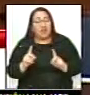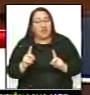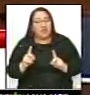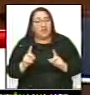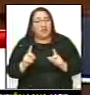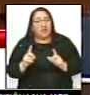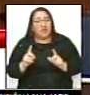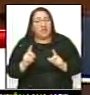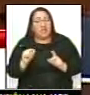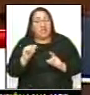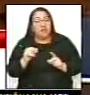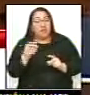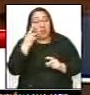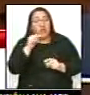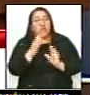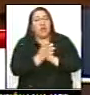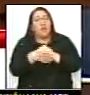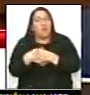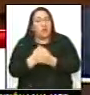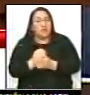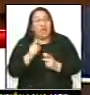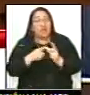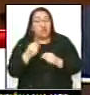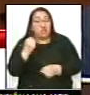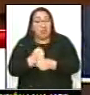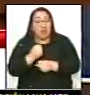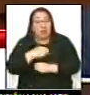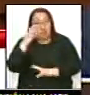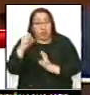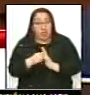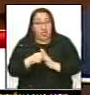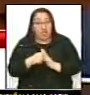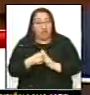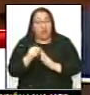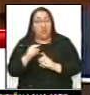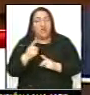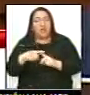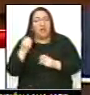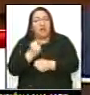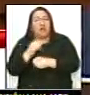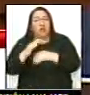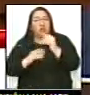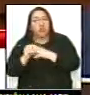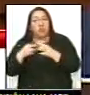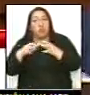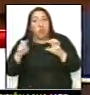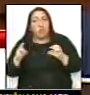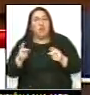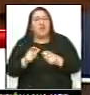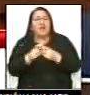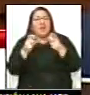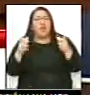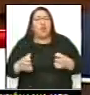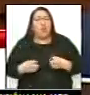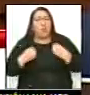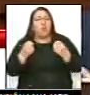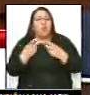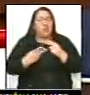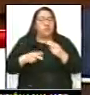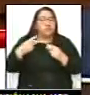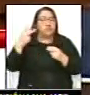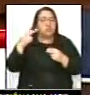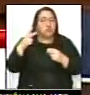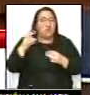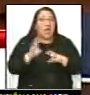presidente, que las obras públicas son en realidad una gran oportunidad para poder sobrevalorarlas